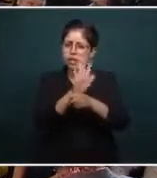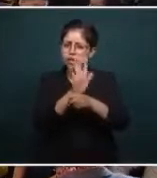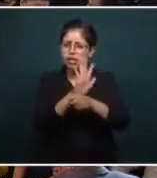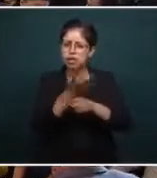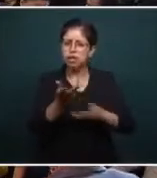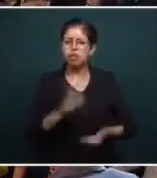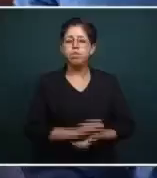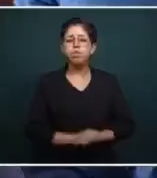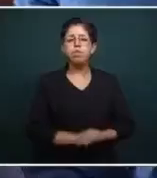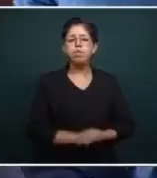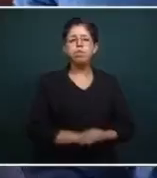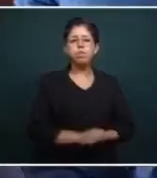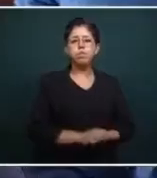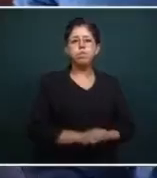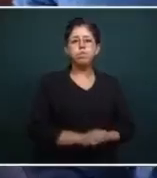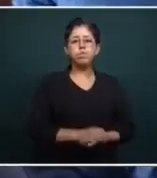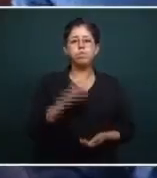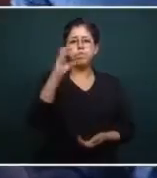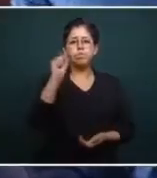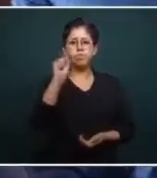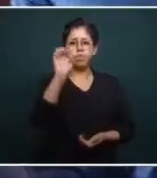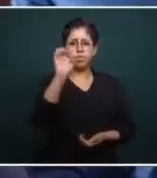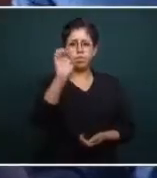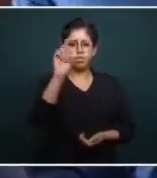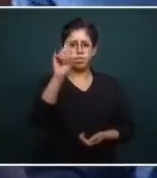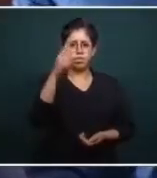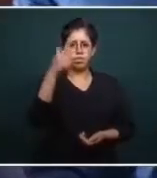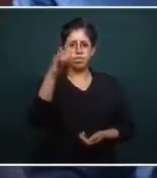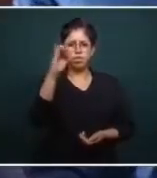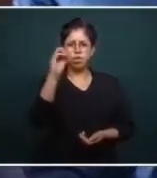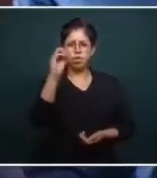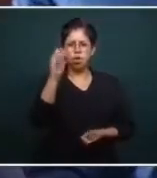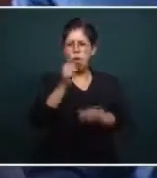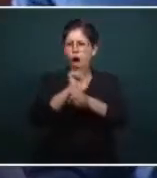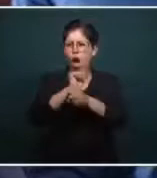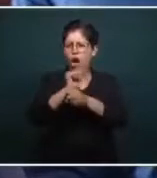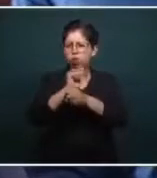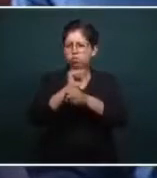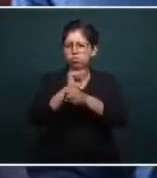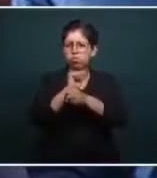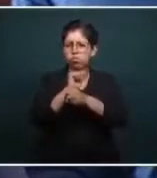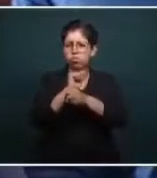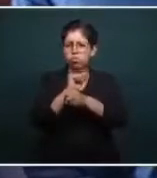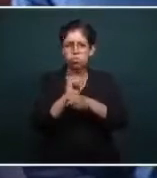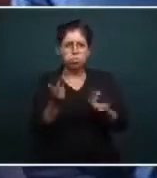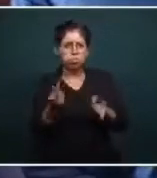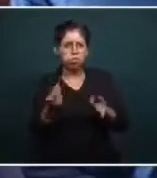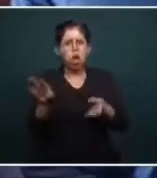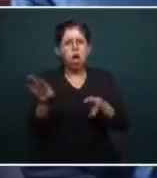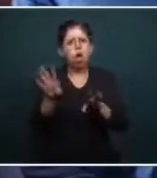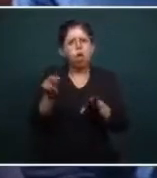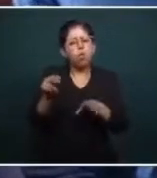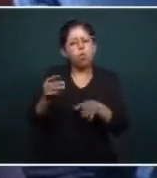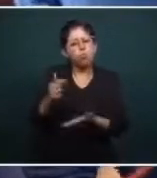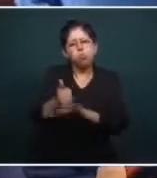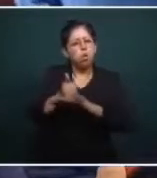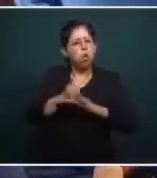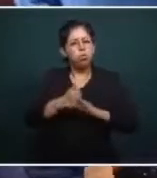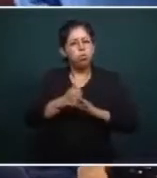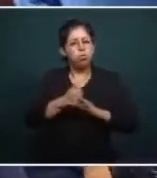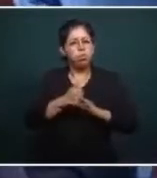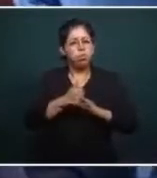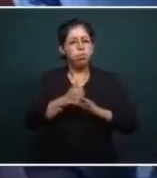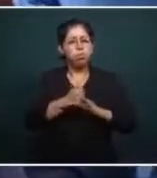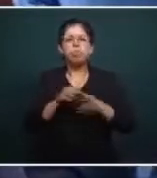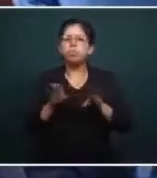this encabezada from the por Sergio Mayer, cultural pues que no department, favorece prácticamente a las productoras independientes ni al cine that de it autor, doesn't